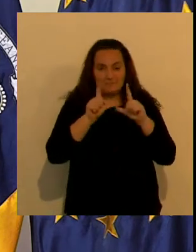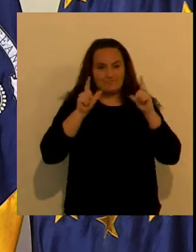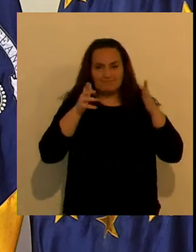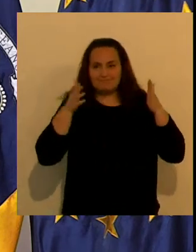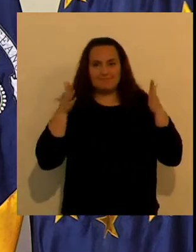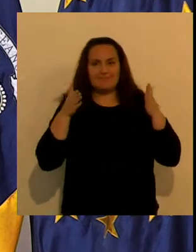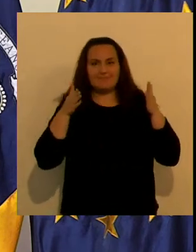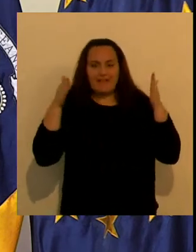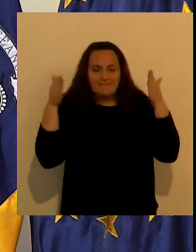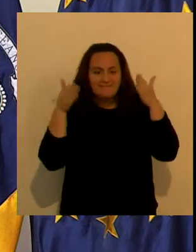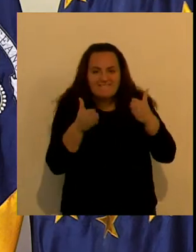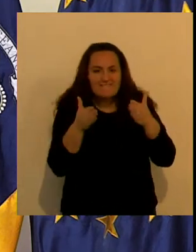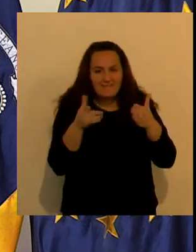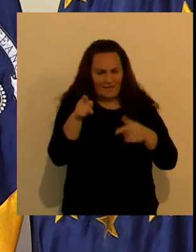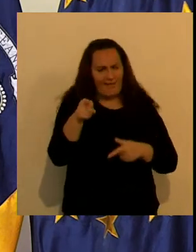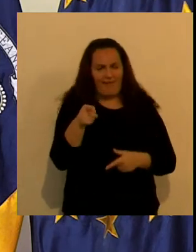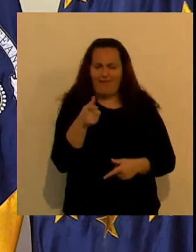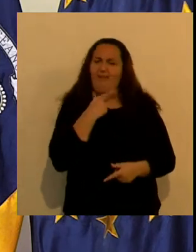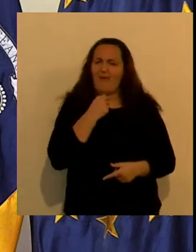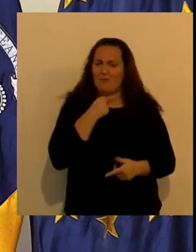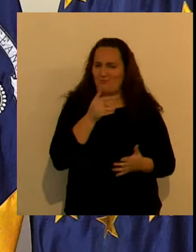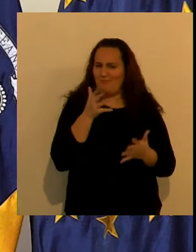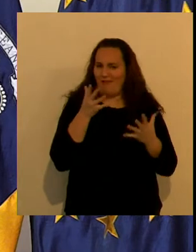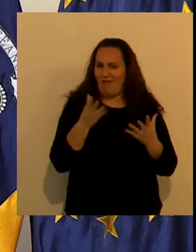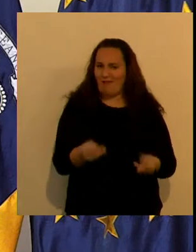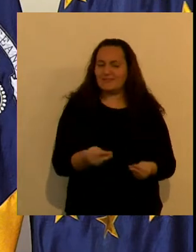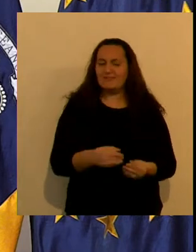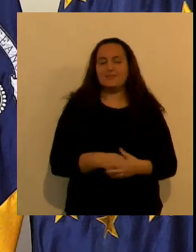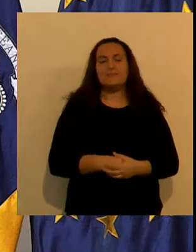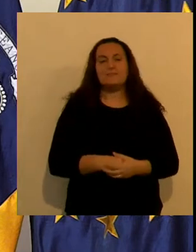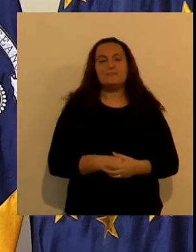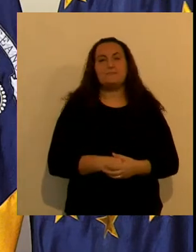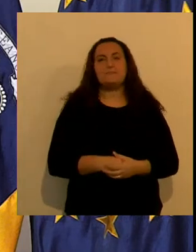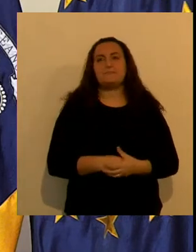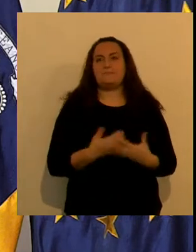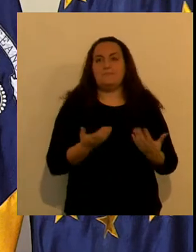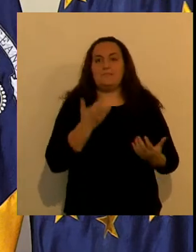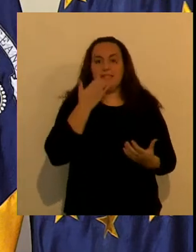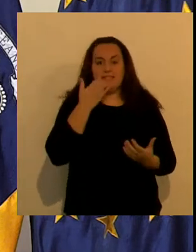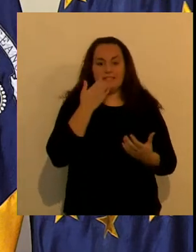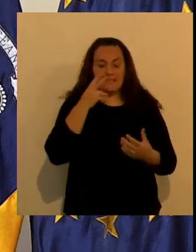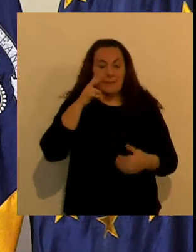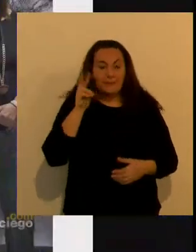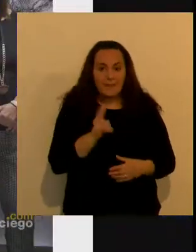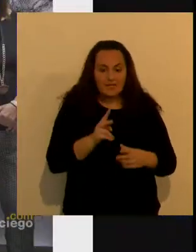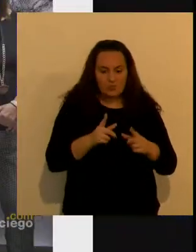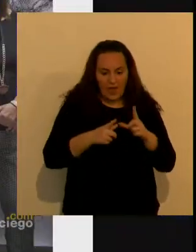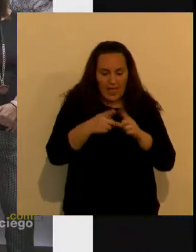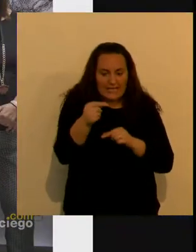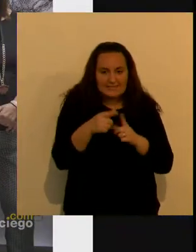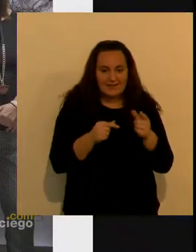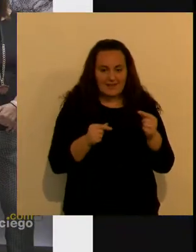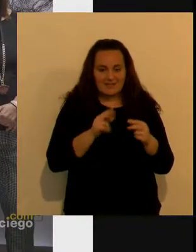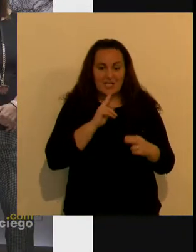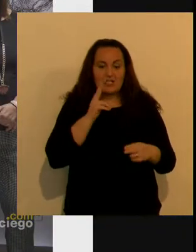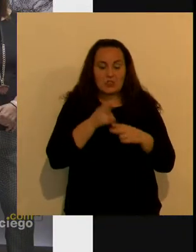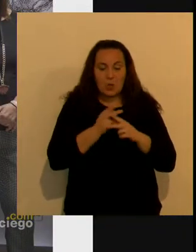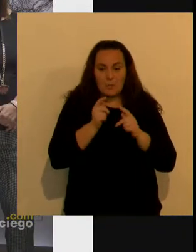habla de él, le gustaba mucho. Y una cosa, ver que ponen una estrella y la honran a su nombre,